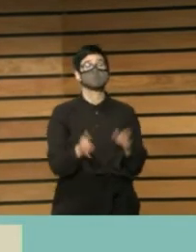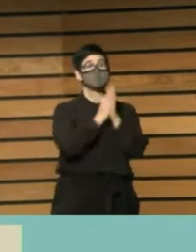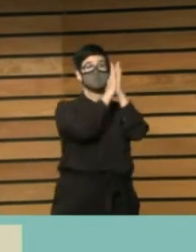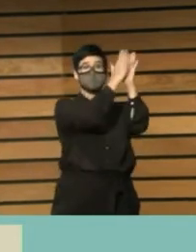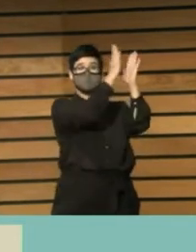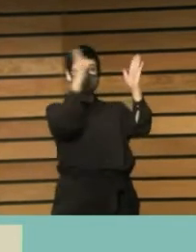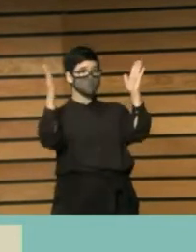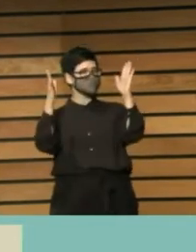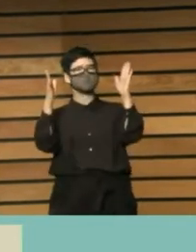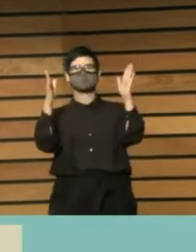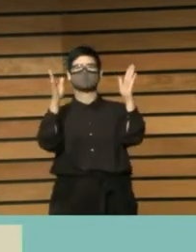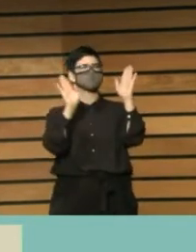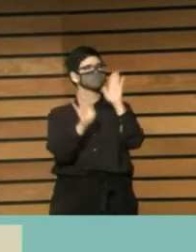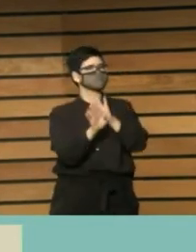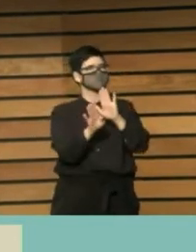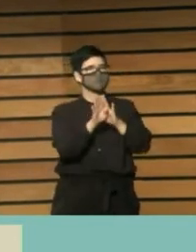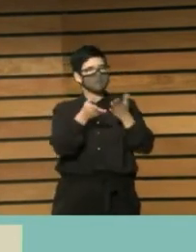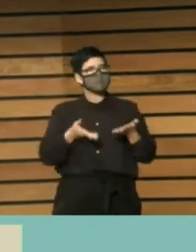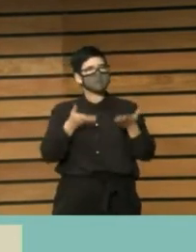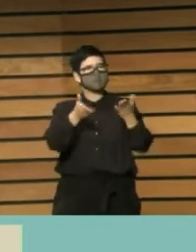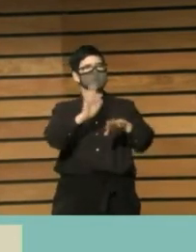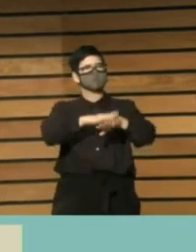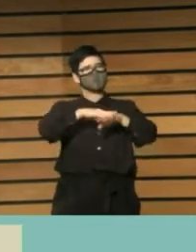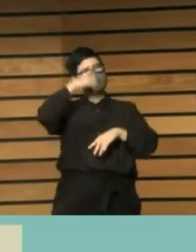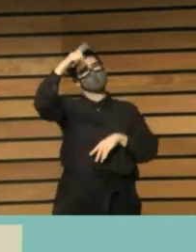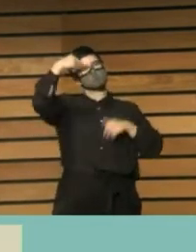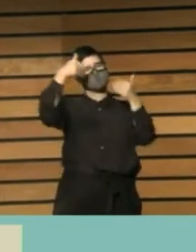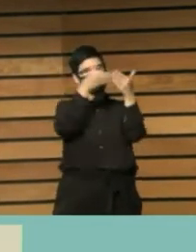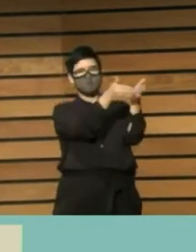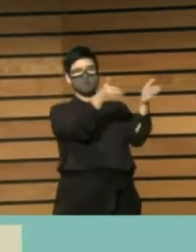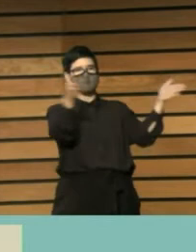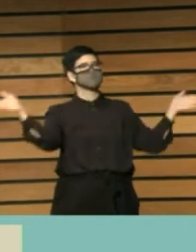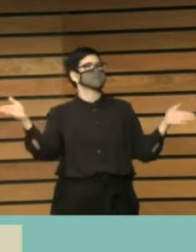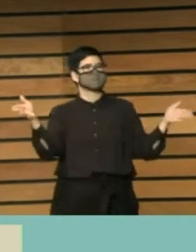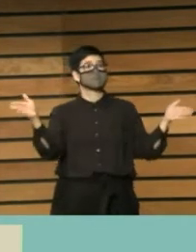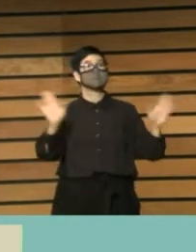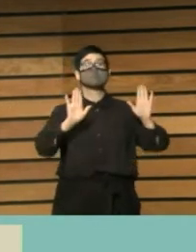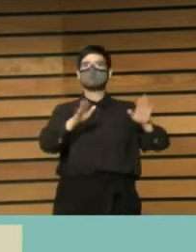a la militancia en la cultura de lo open, pero las bibliotecas